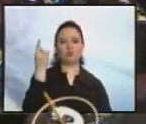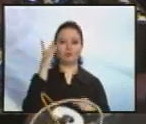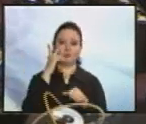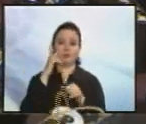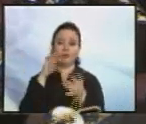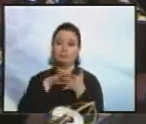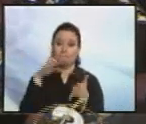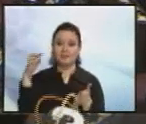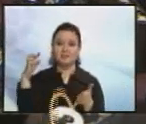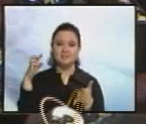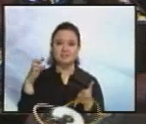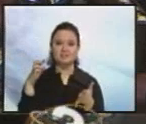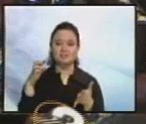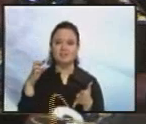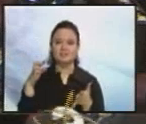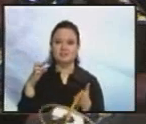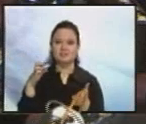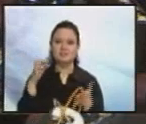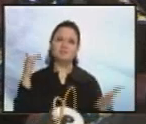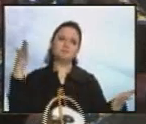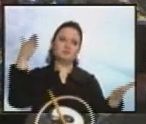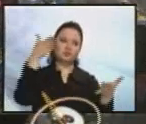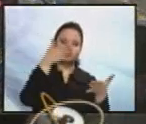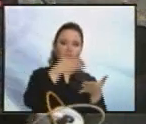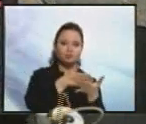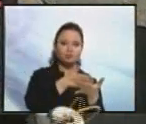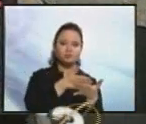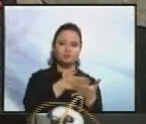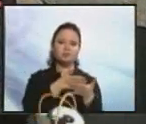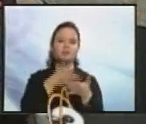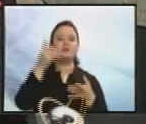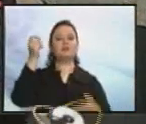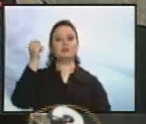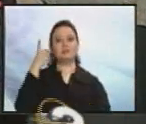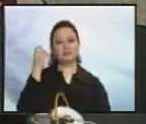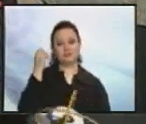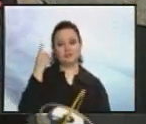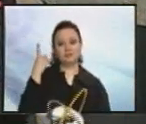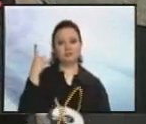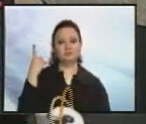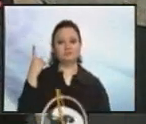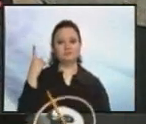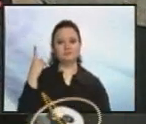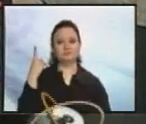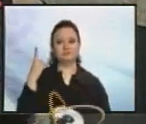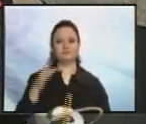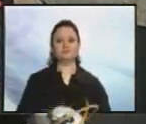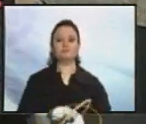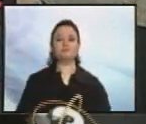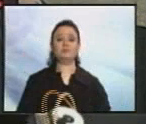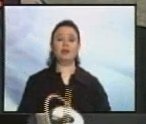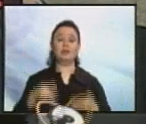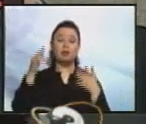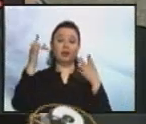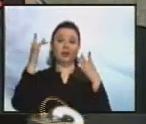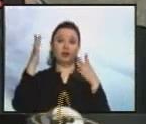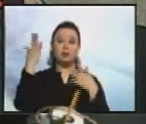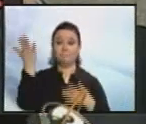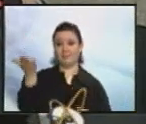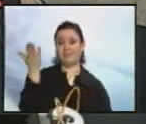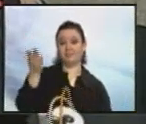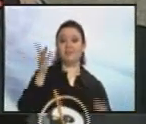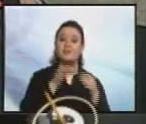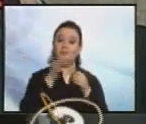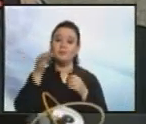nacional, radicaba en el correcto entendimiento del clamor del pueblo,